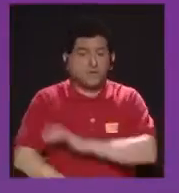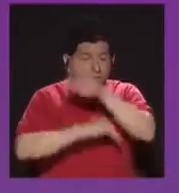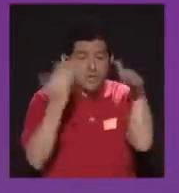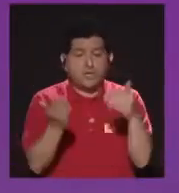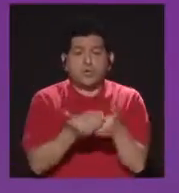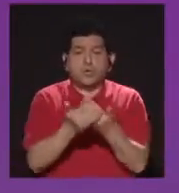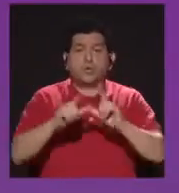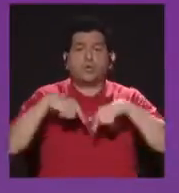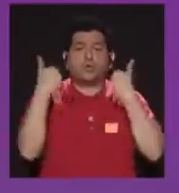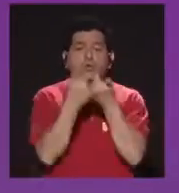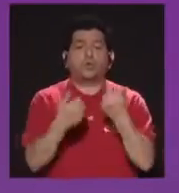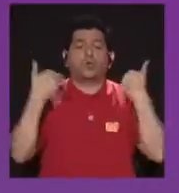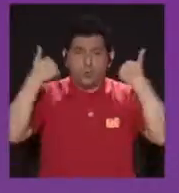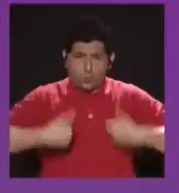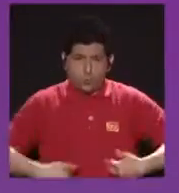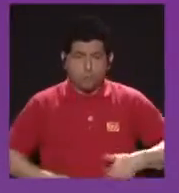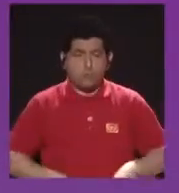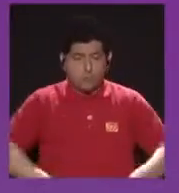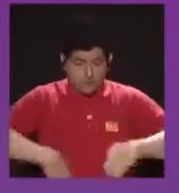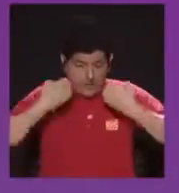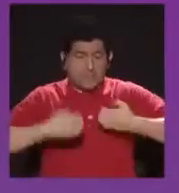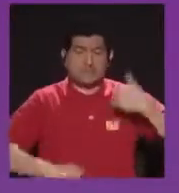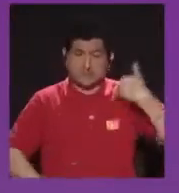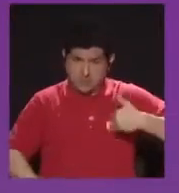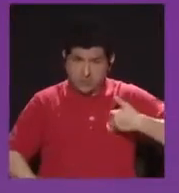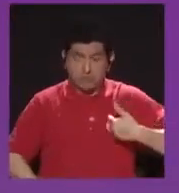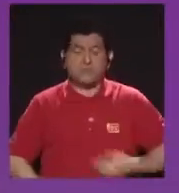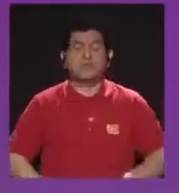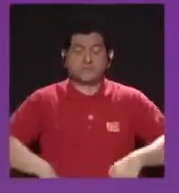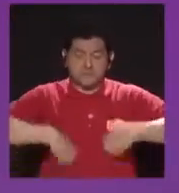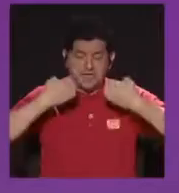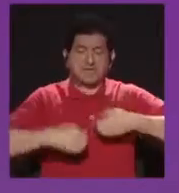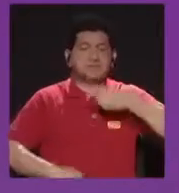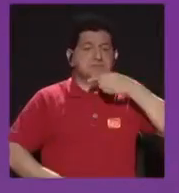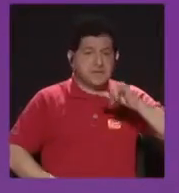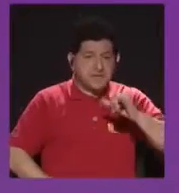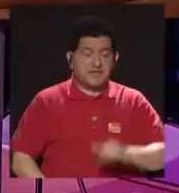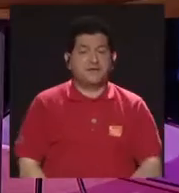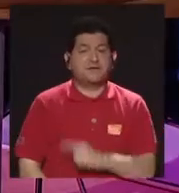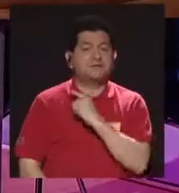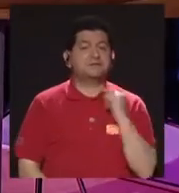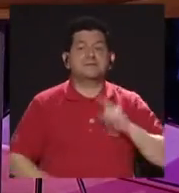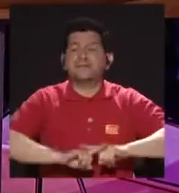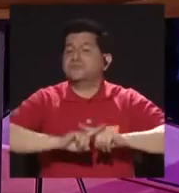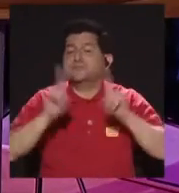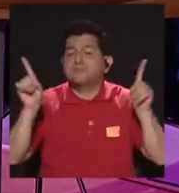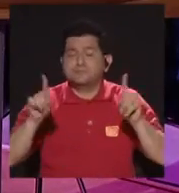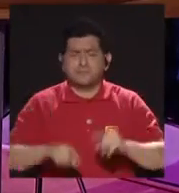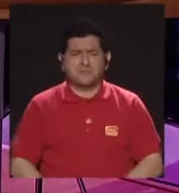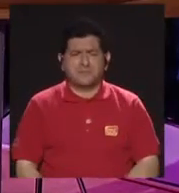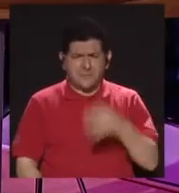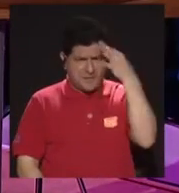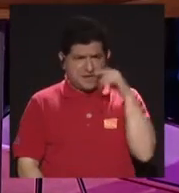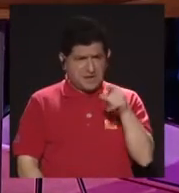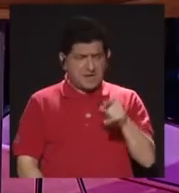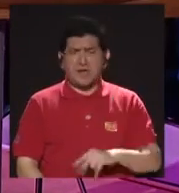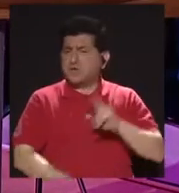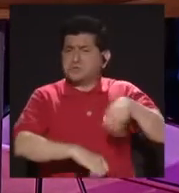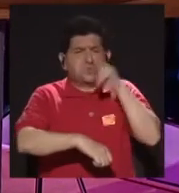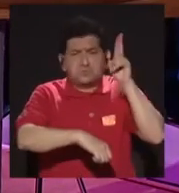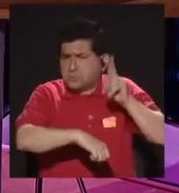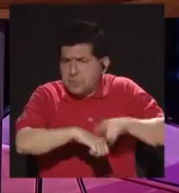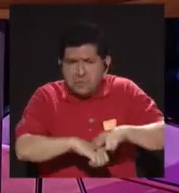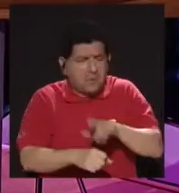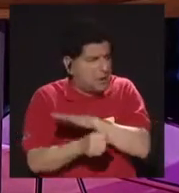todo grupo humano donde hay hombres hay gays y los curas no es la excepción pero a nosotros nos parece que eso es absolutamente natural